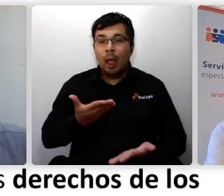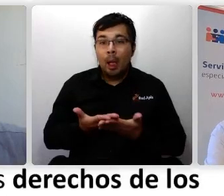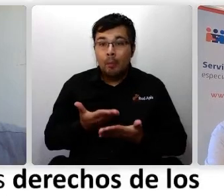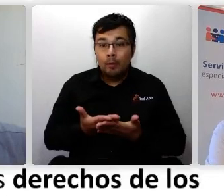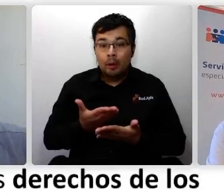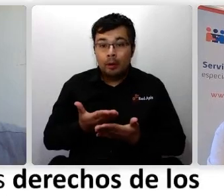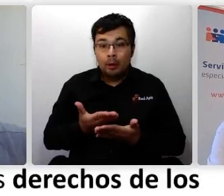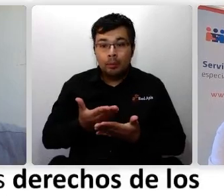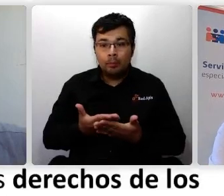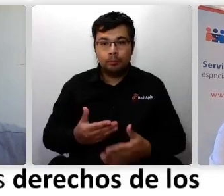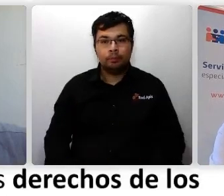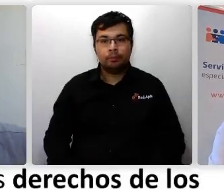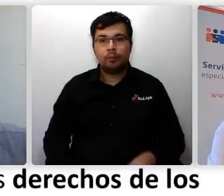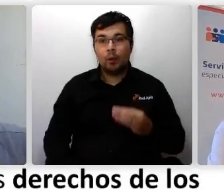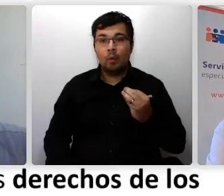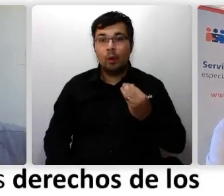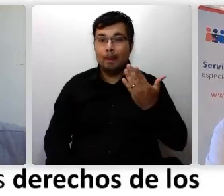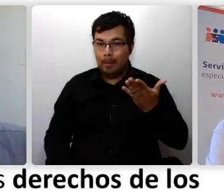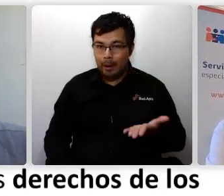jugo. Para eso estamos.